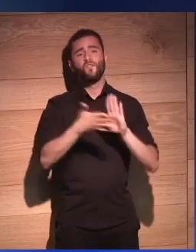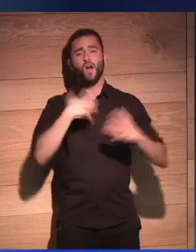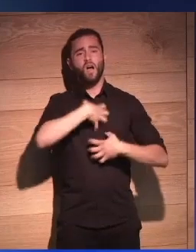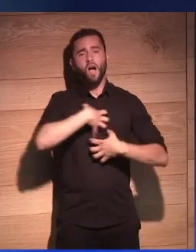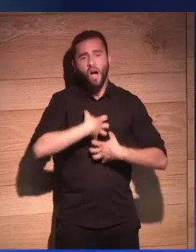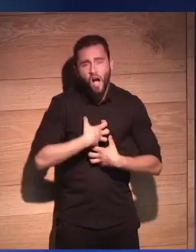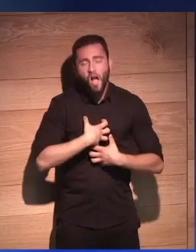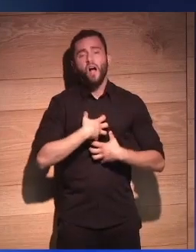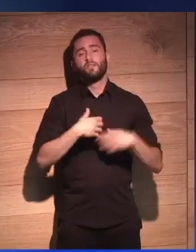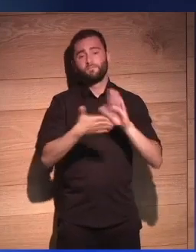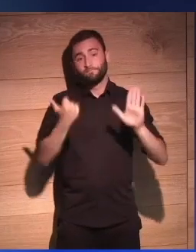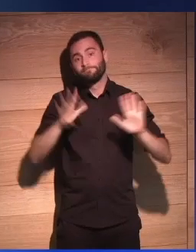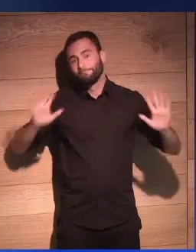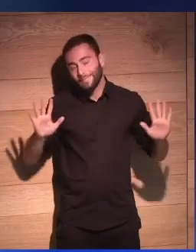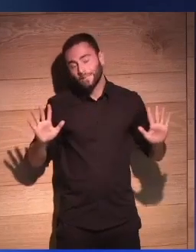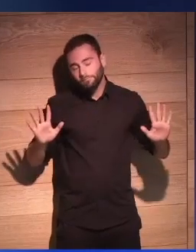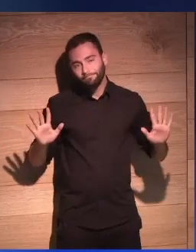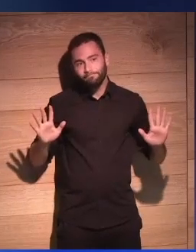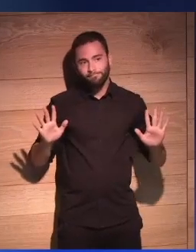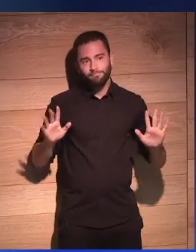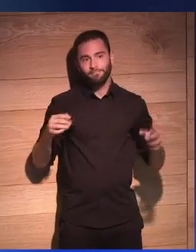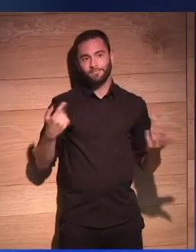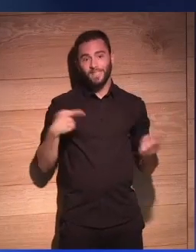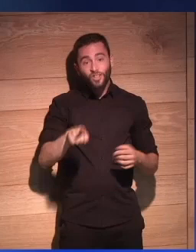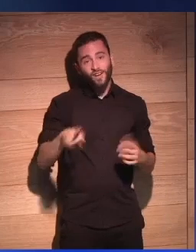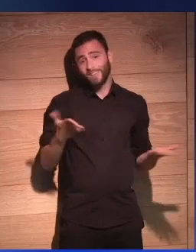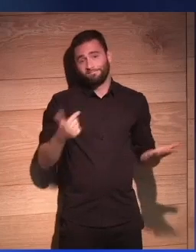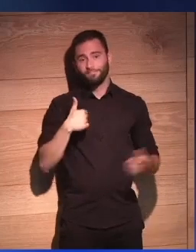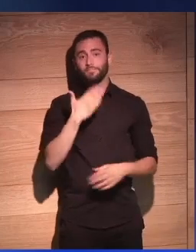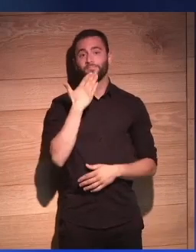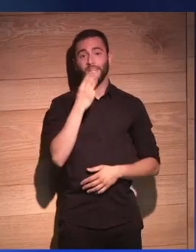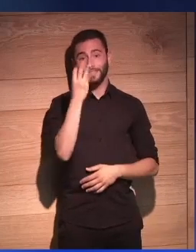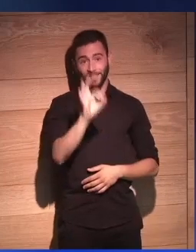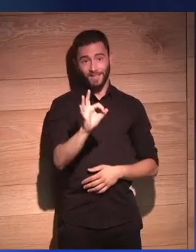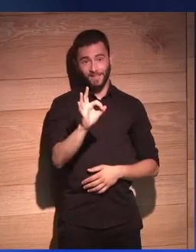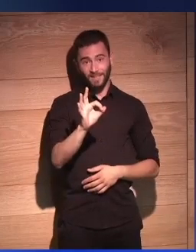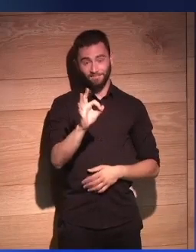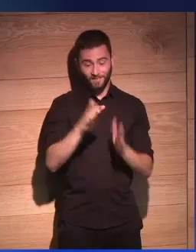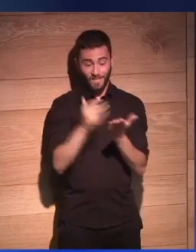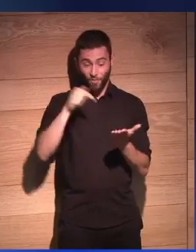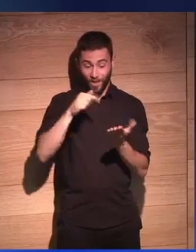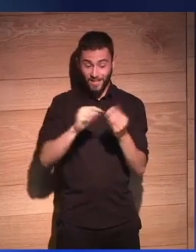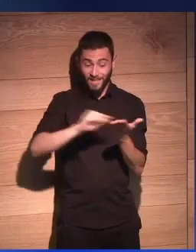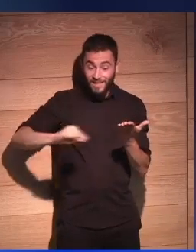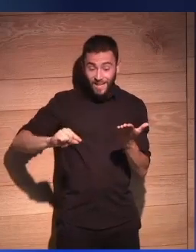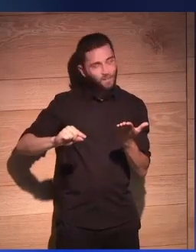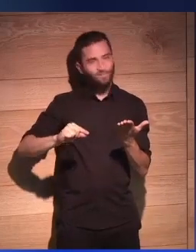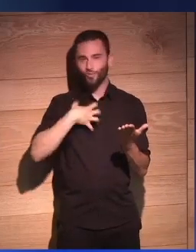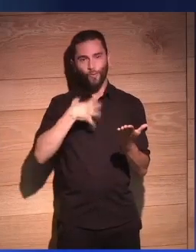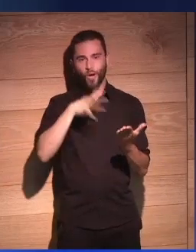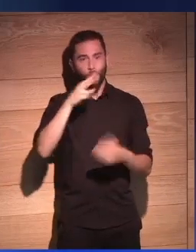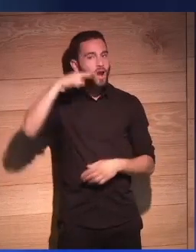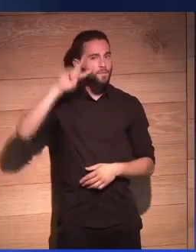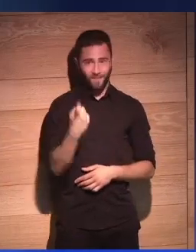angustia. Pero la paradoja es que, o la ironía es que, con 30 años no hubiera podido escribir este libro, porque me faltaba la experiencia, me